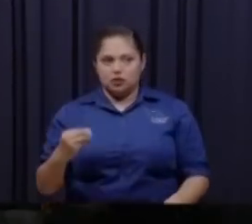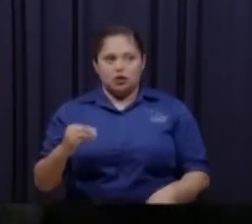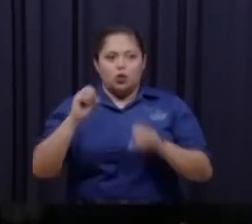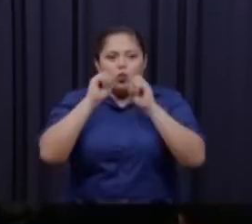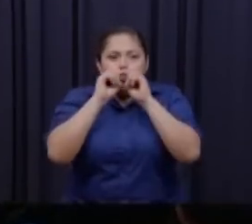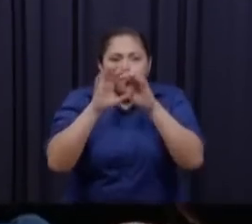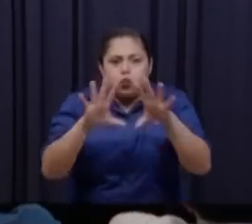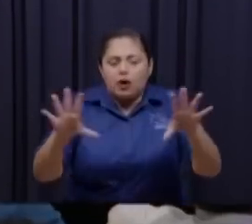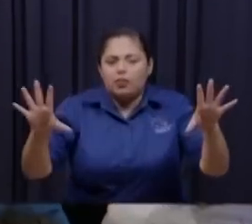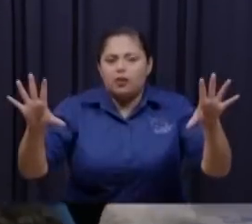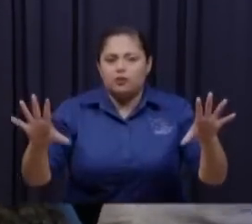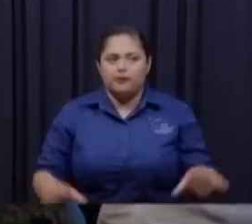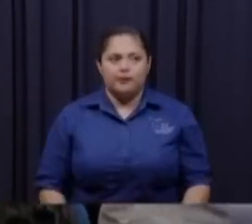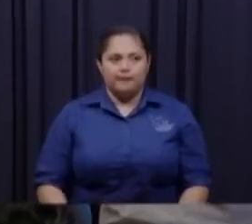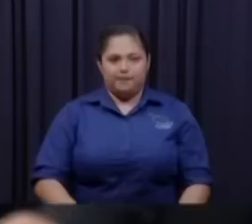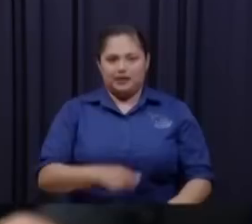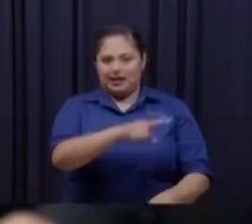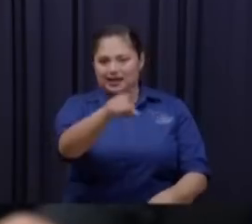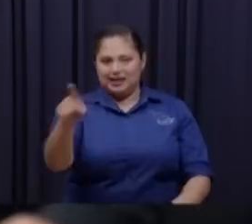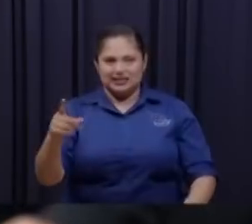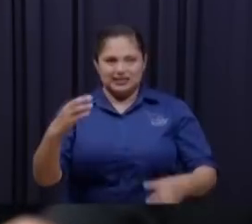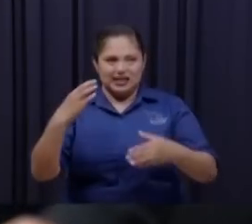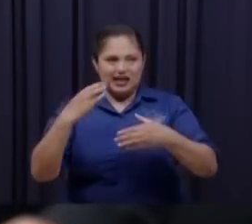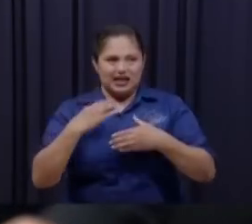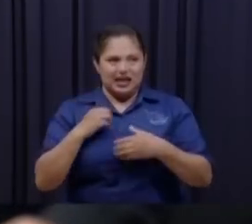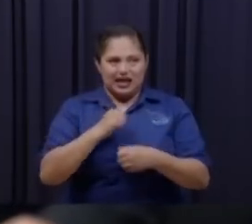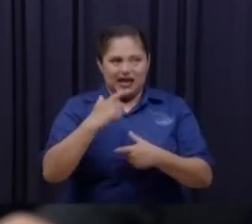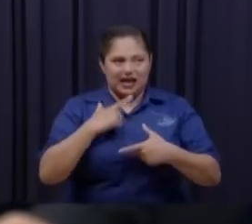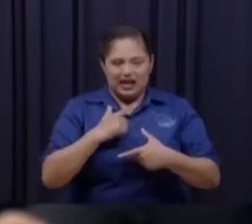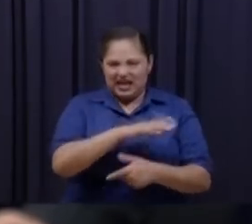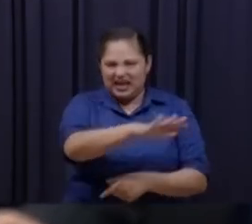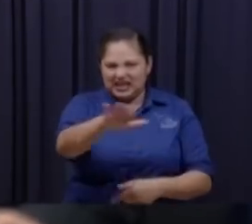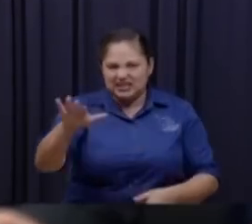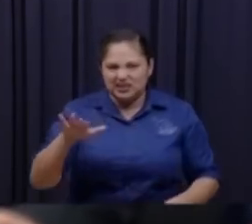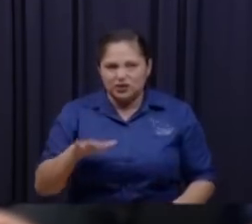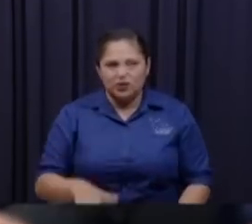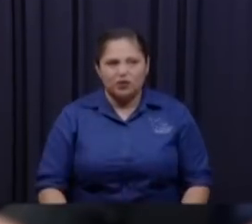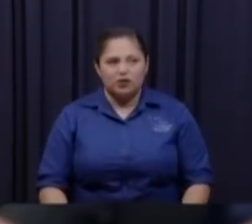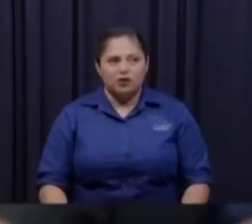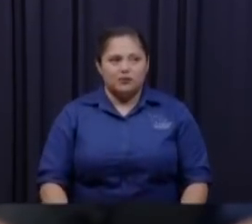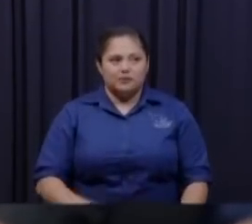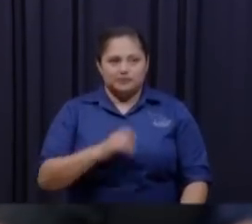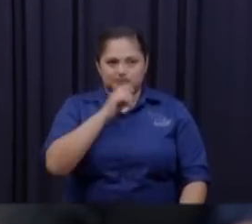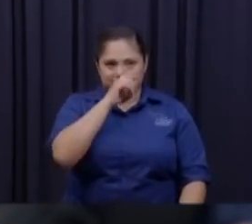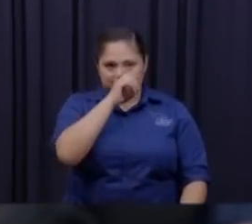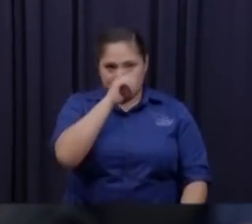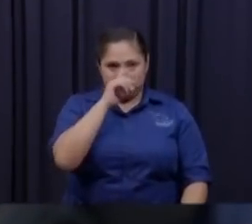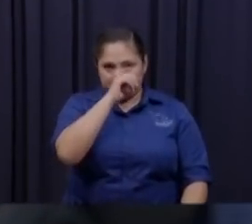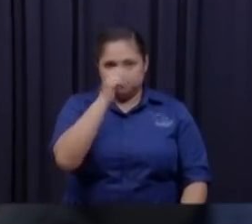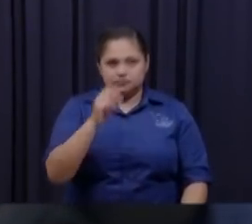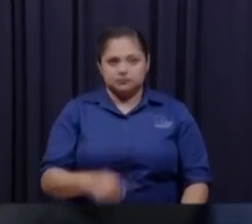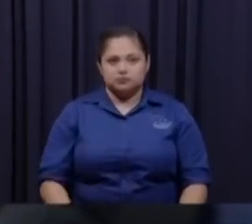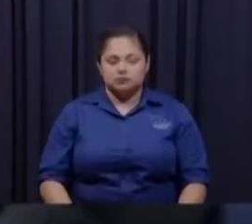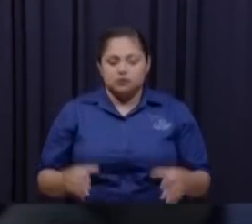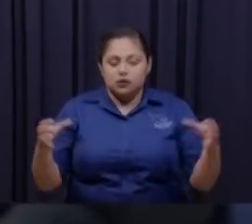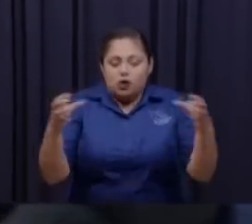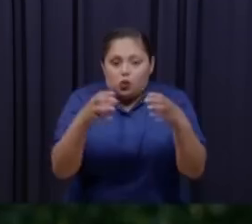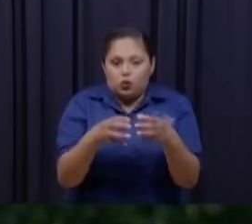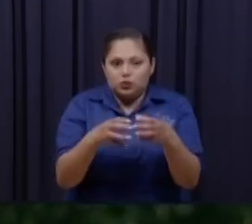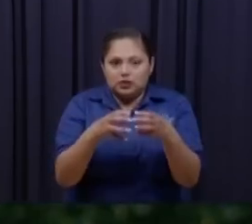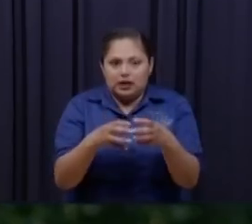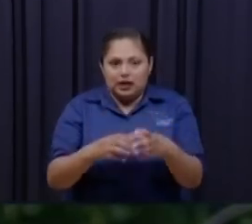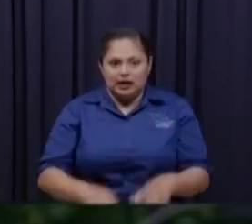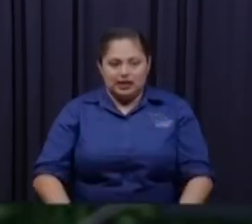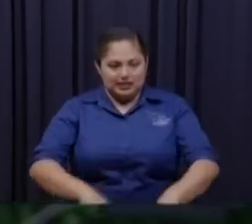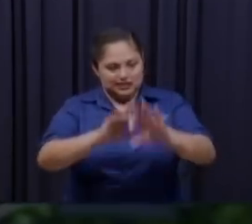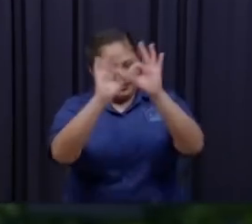soplando sobre ellos, y que aquel ejército de huesos se vuelva, se junte, le salga carne, tendones,